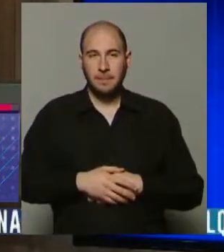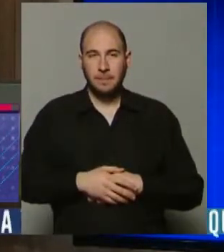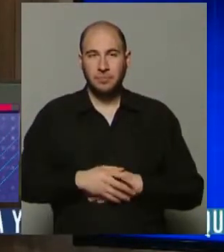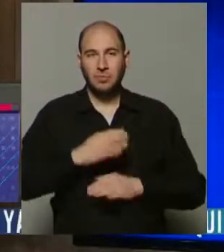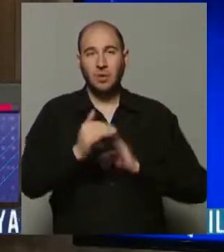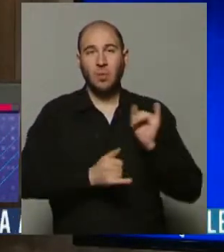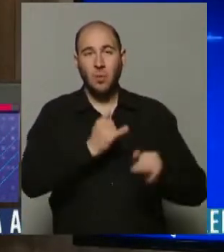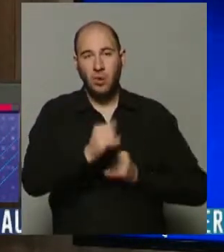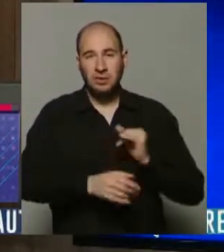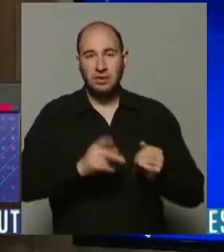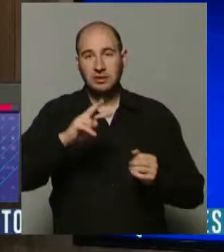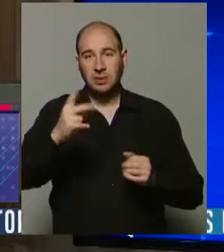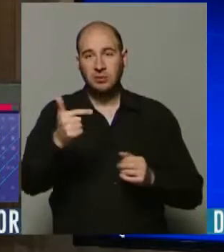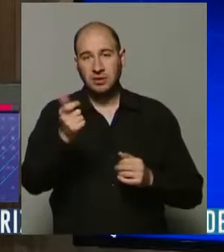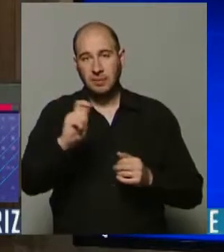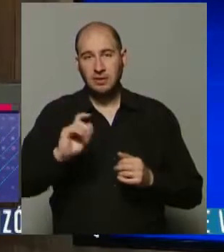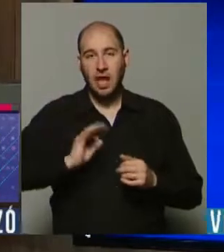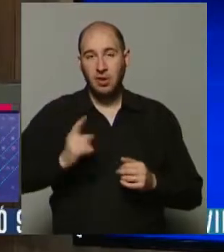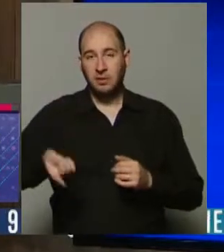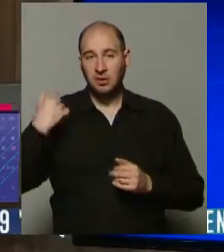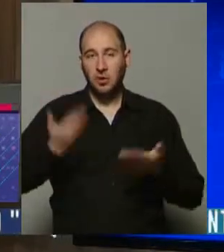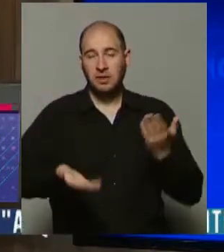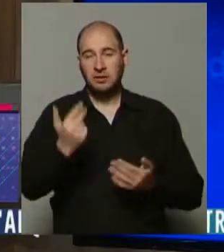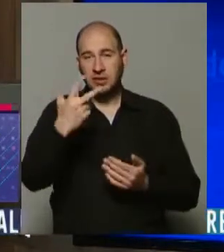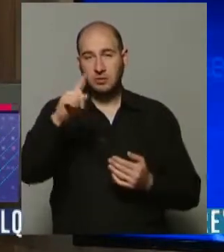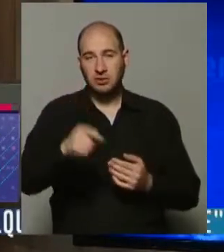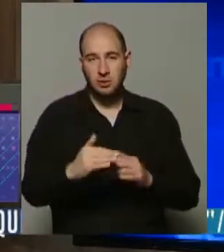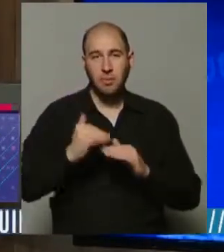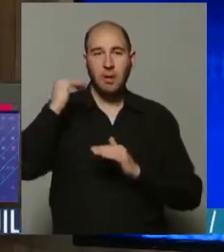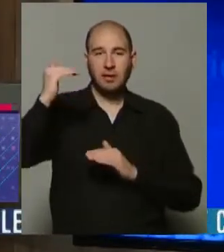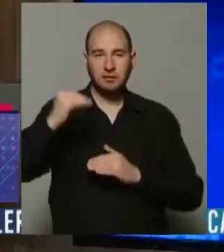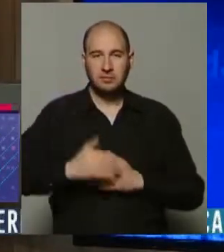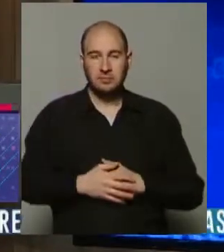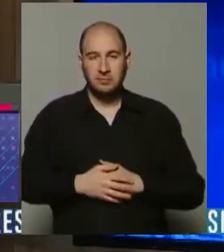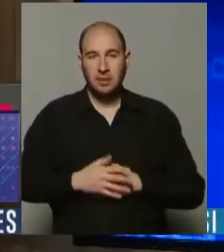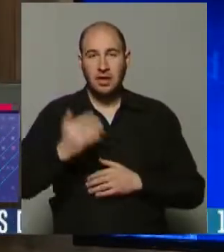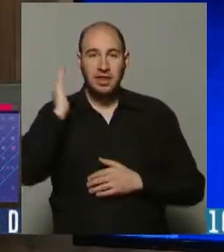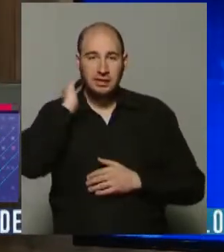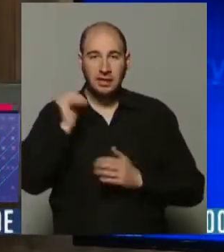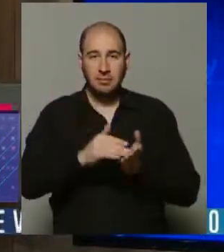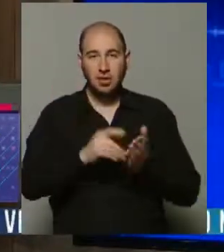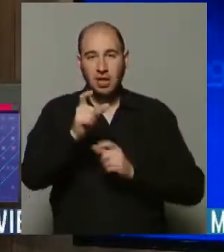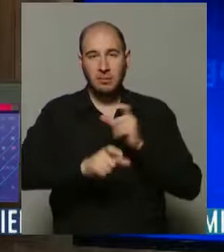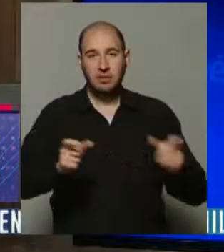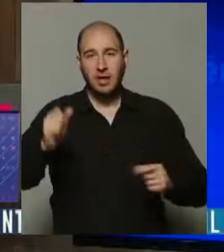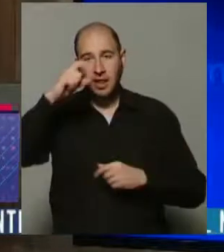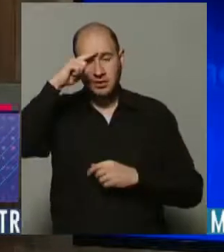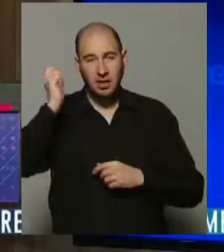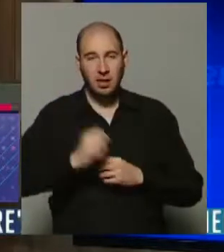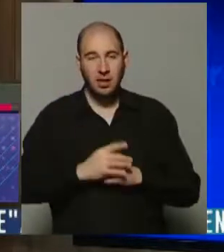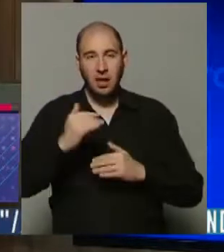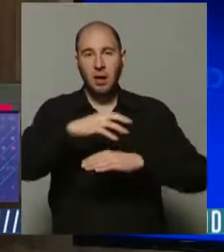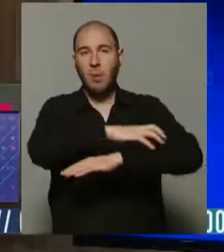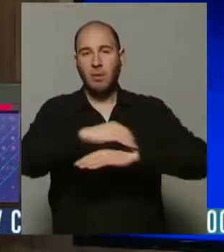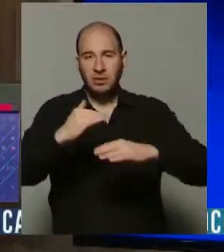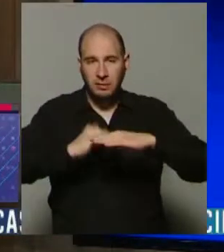Diríamos que con respecto al segundo semestre del año pasado fueron casi 3 puntos de diferencia. Son 16 millones de personas a nivel nacional que están bajo la